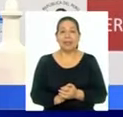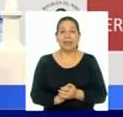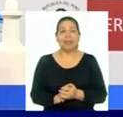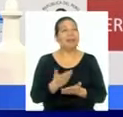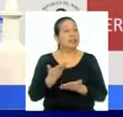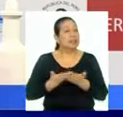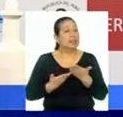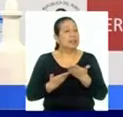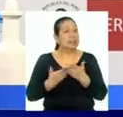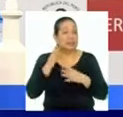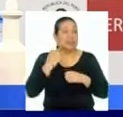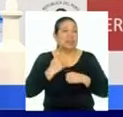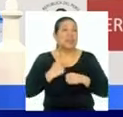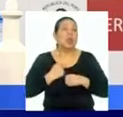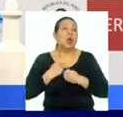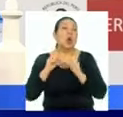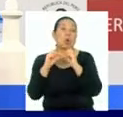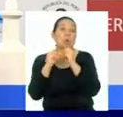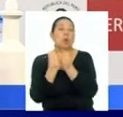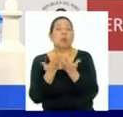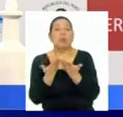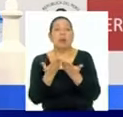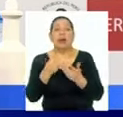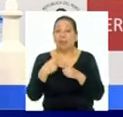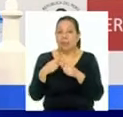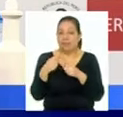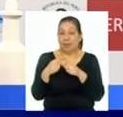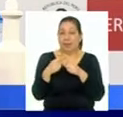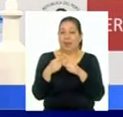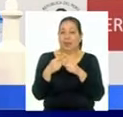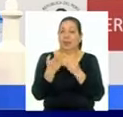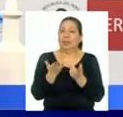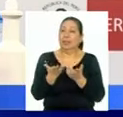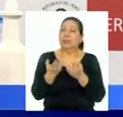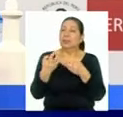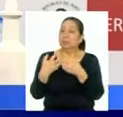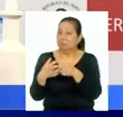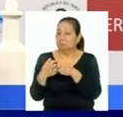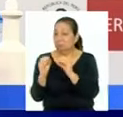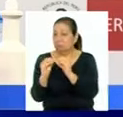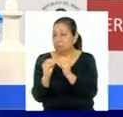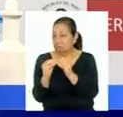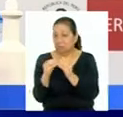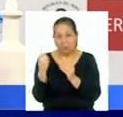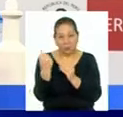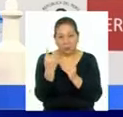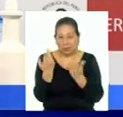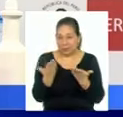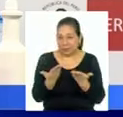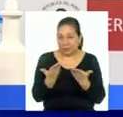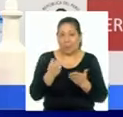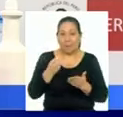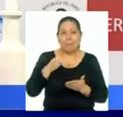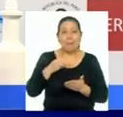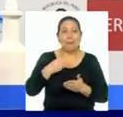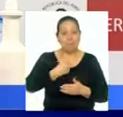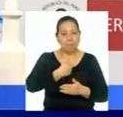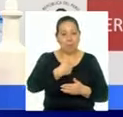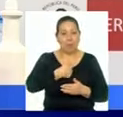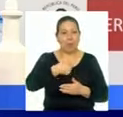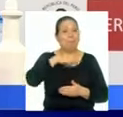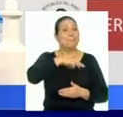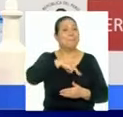El sector interior, como sector, comprende varias entidades. En primer lugar, por supuesto, el propio